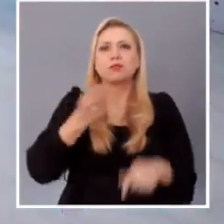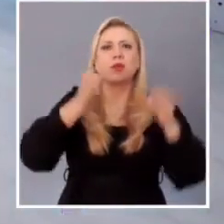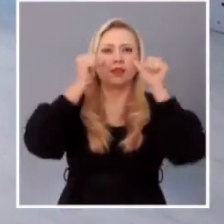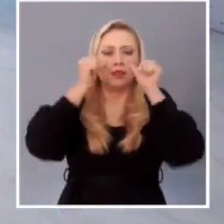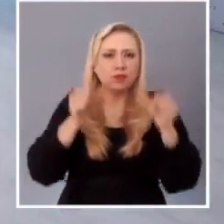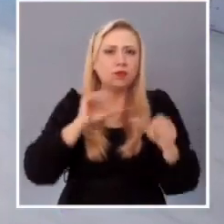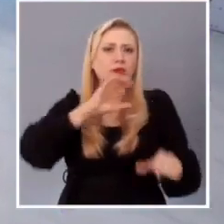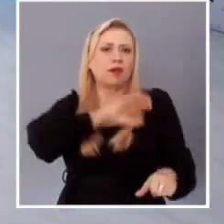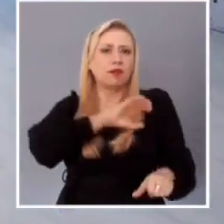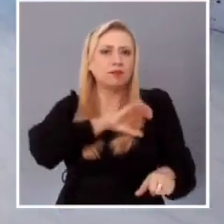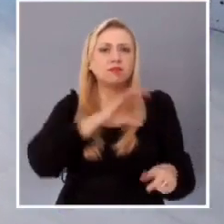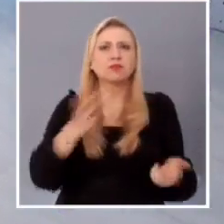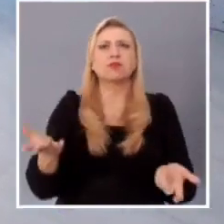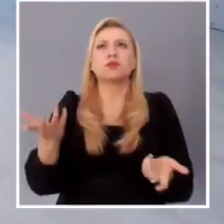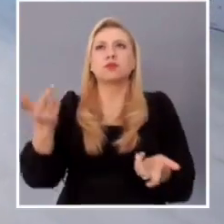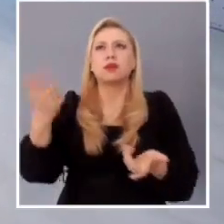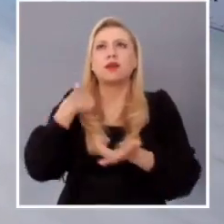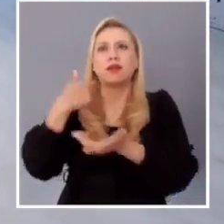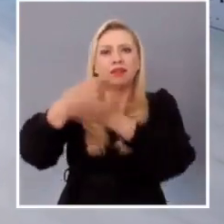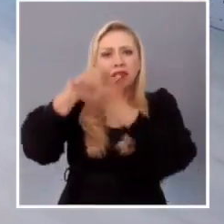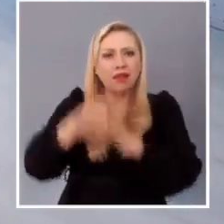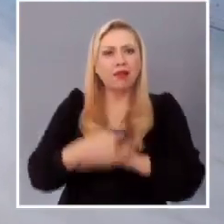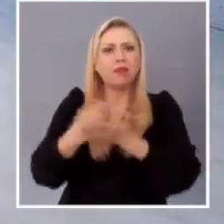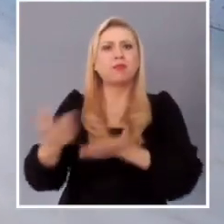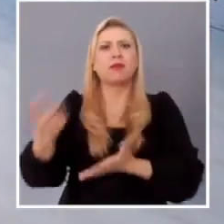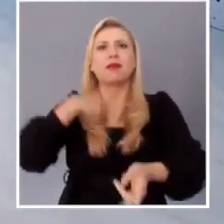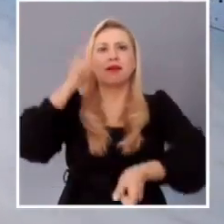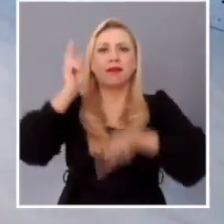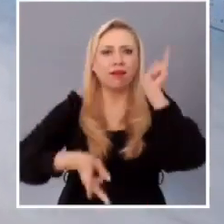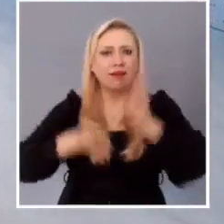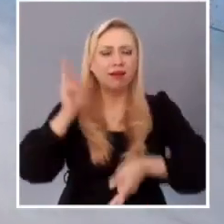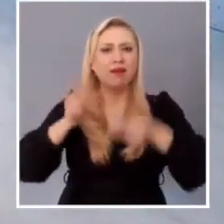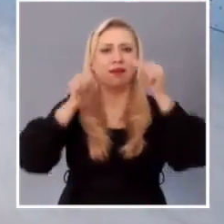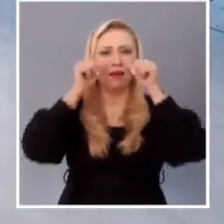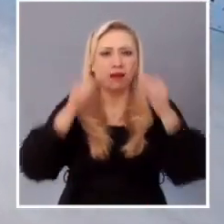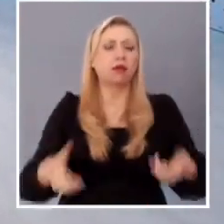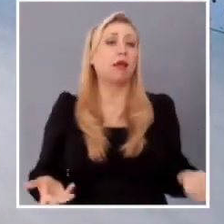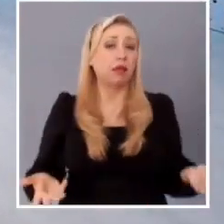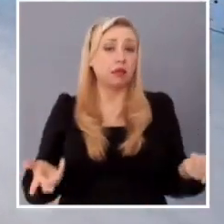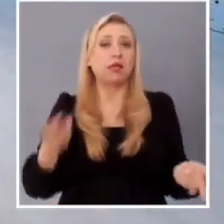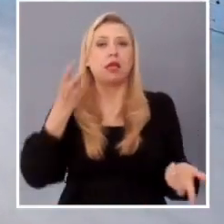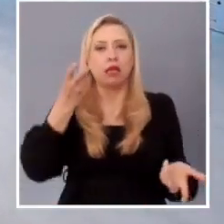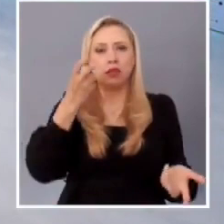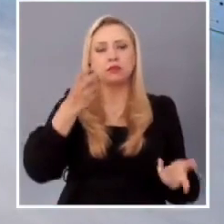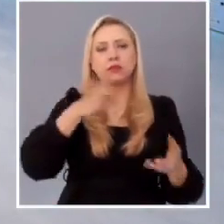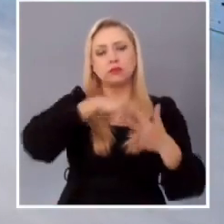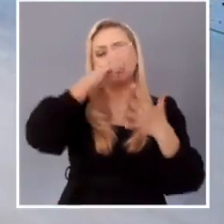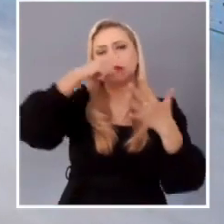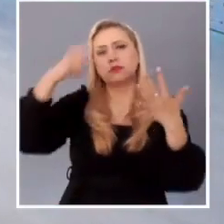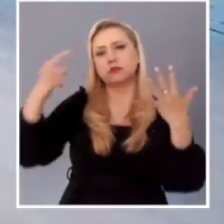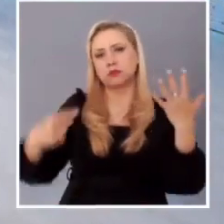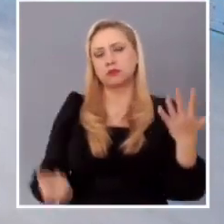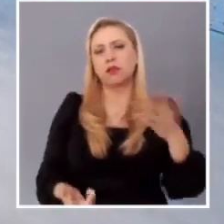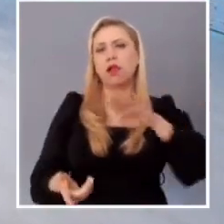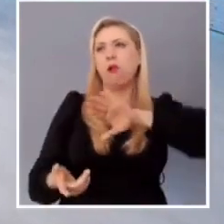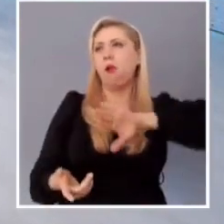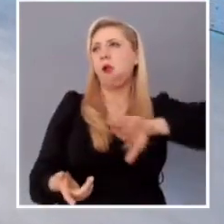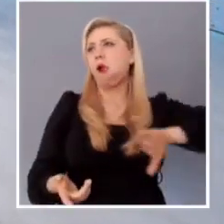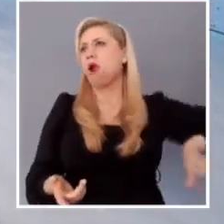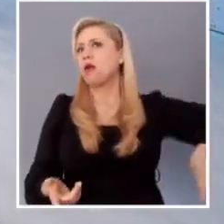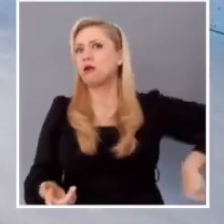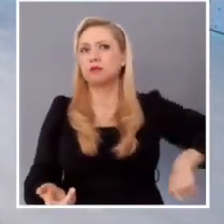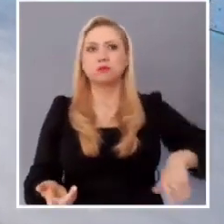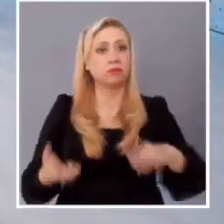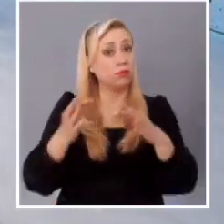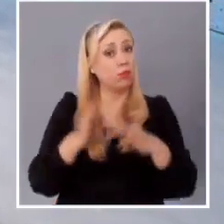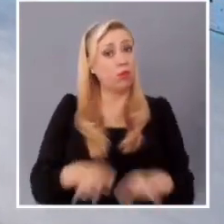nuestras dinámicas, dónde nos desenvolvemos y demás. Entonces, centrarnos solamente en ciertos elementos deja de lado muchísima información que es importante